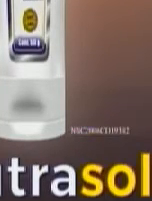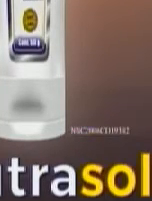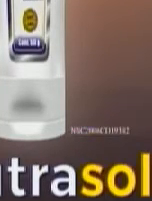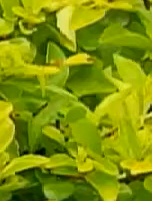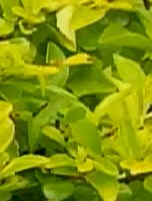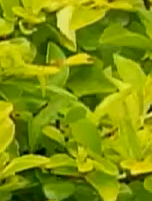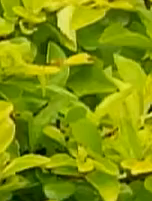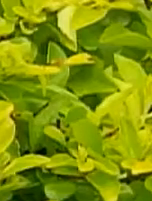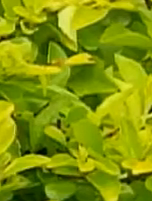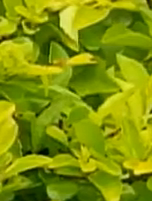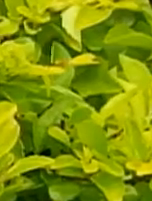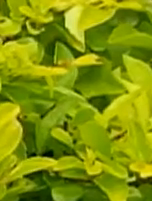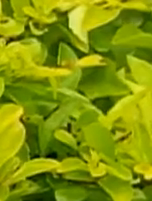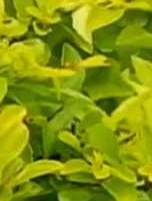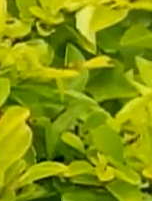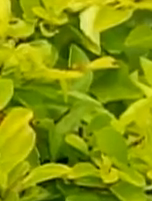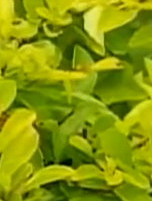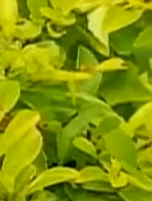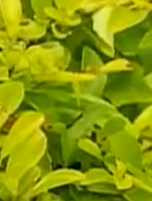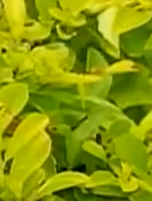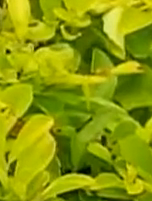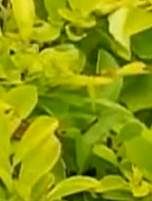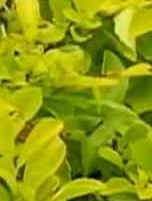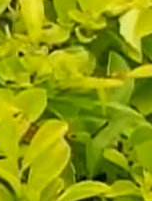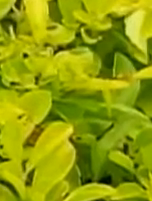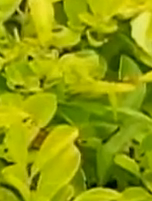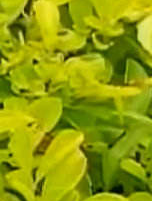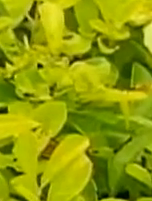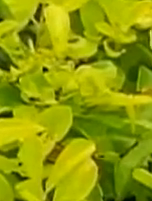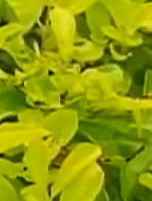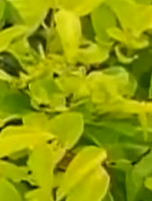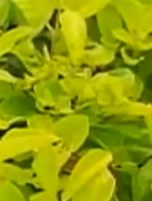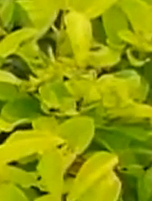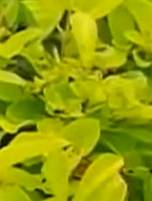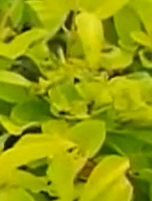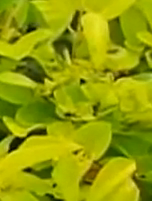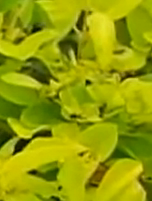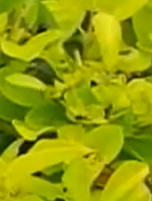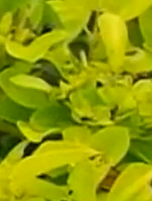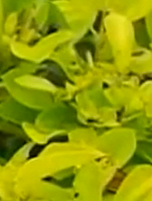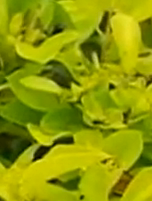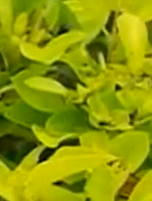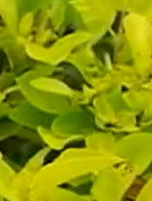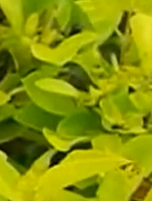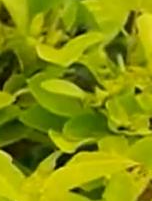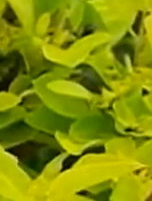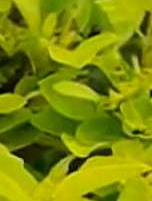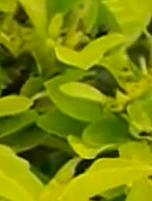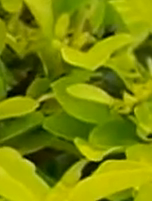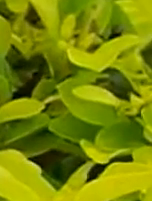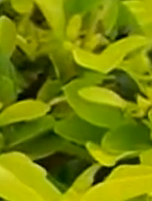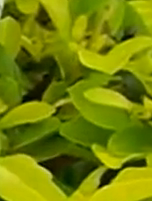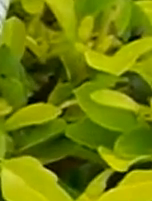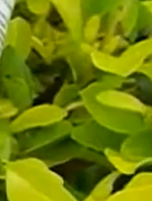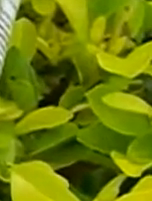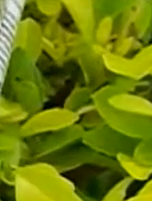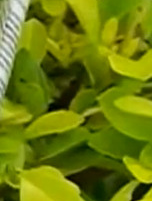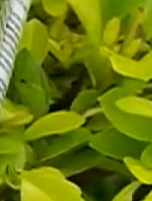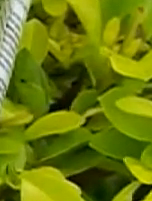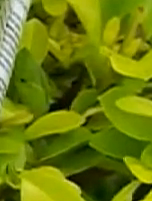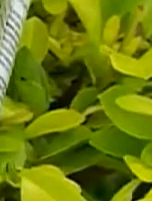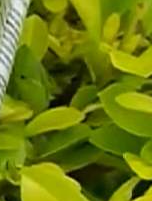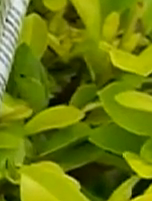saludable. Transformamos los nutrientes de la naturaleza en el complemento ideal para la salud. Sin